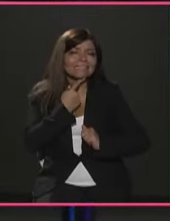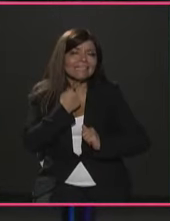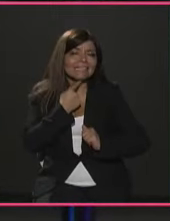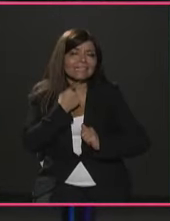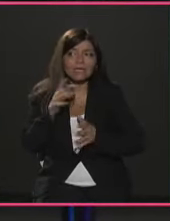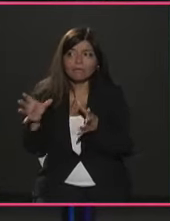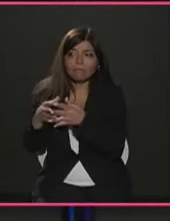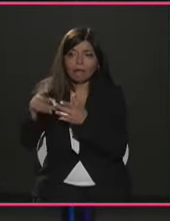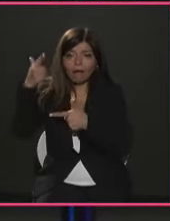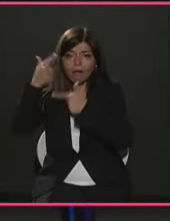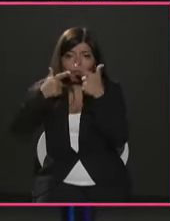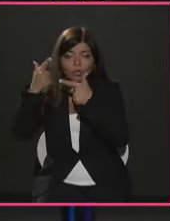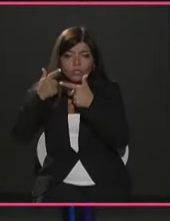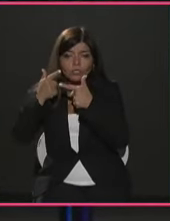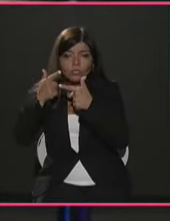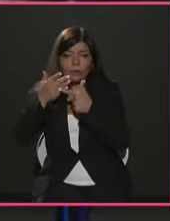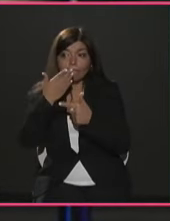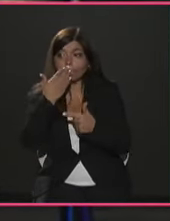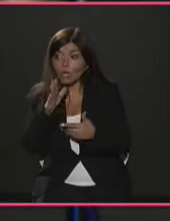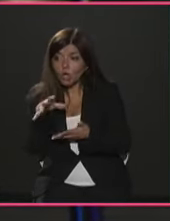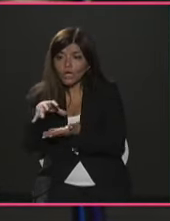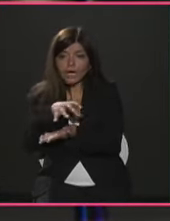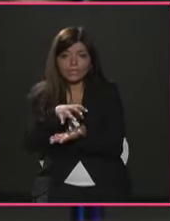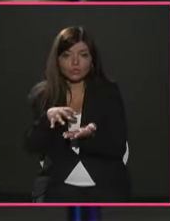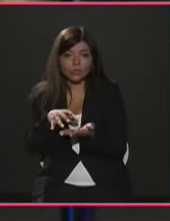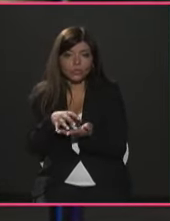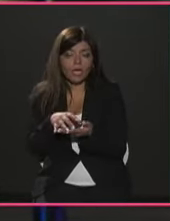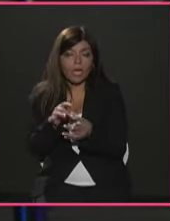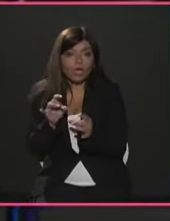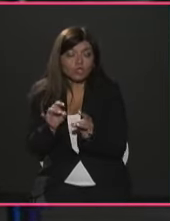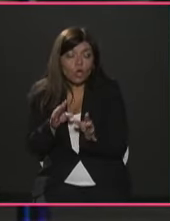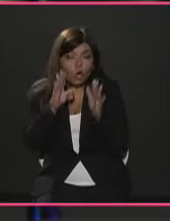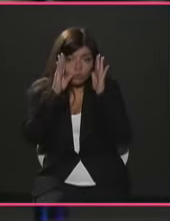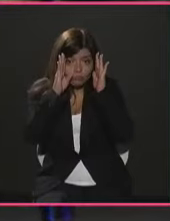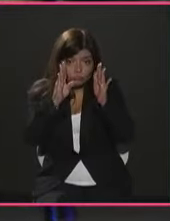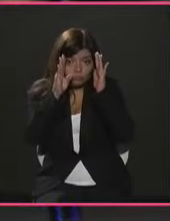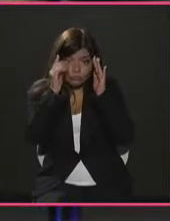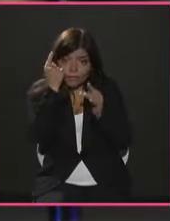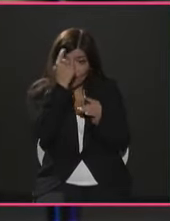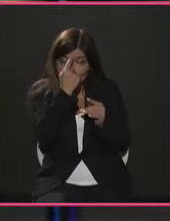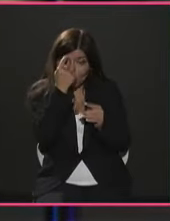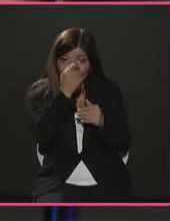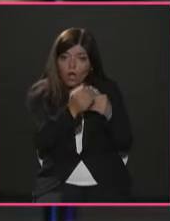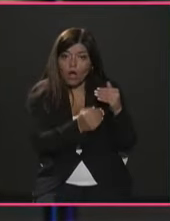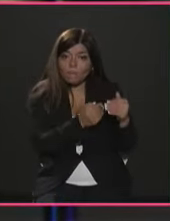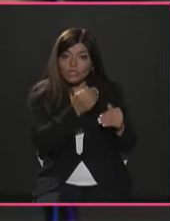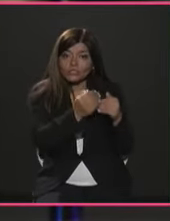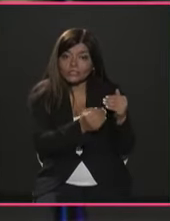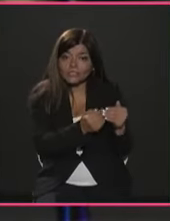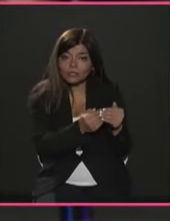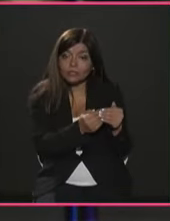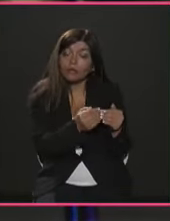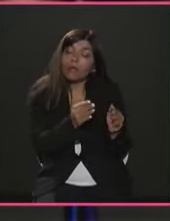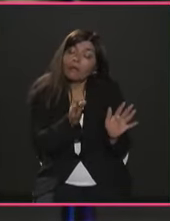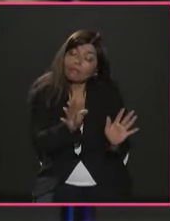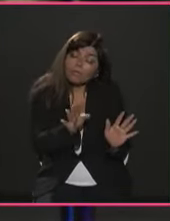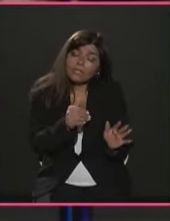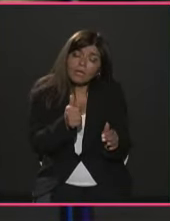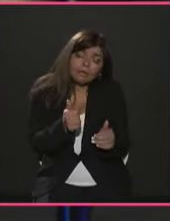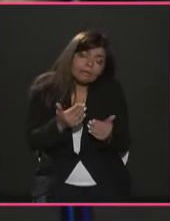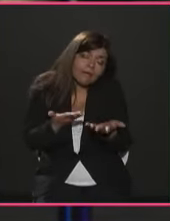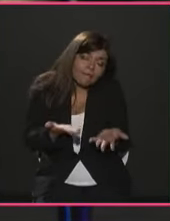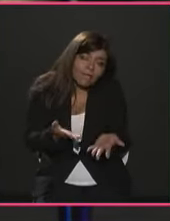política en mejorar nuestras ciudades y solo estar preocupados del proceso lo que es absolutamente Genuino lo que es